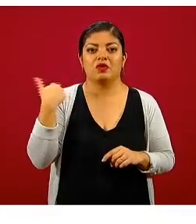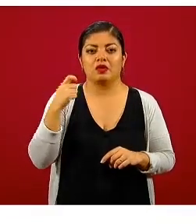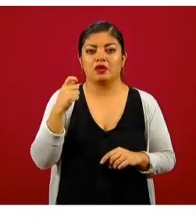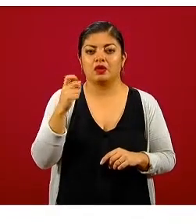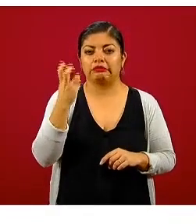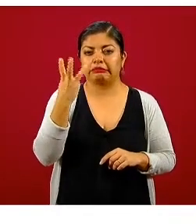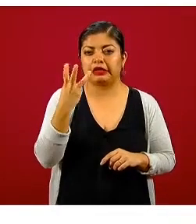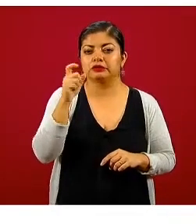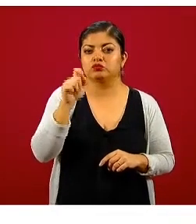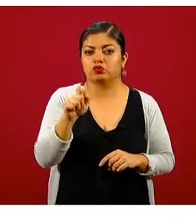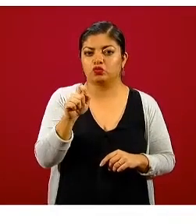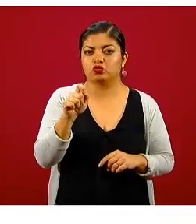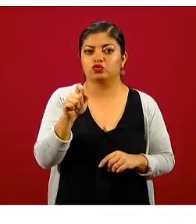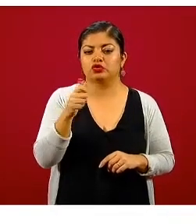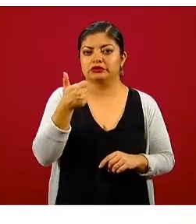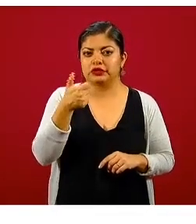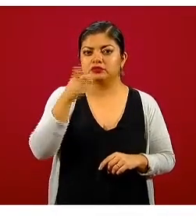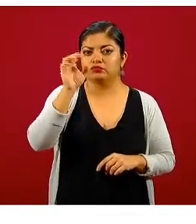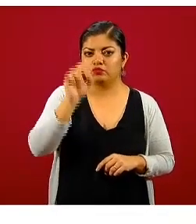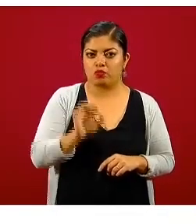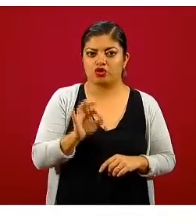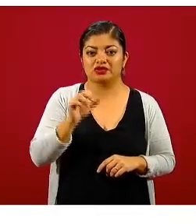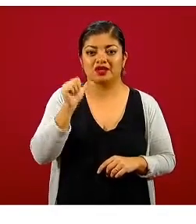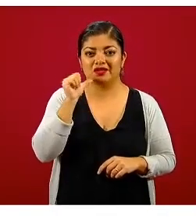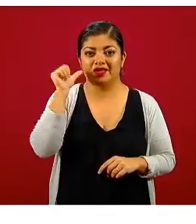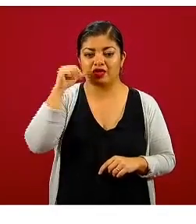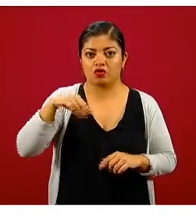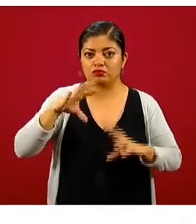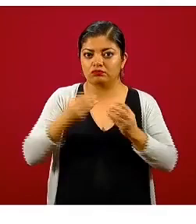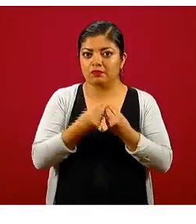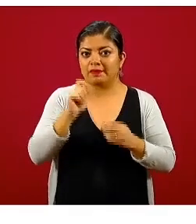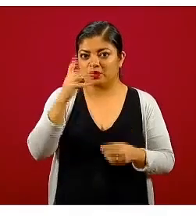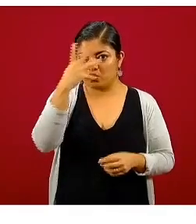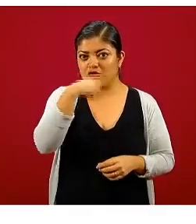fue del 3.6%, lo que representan